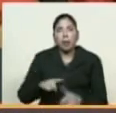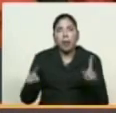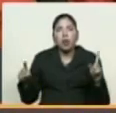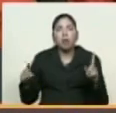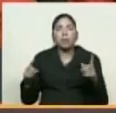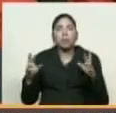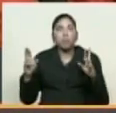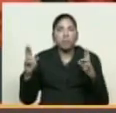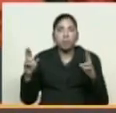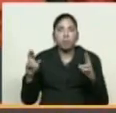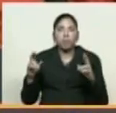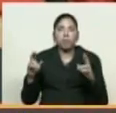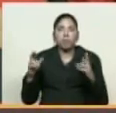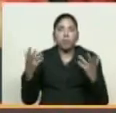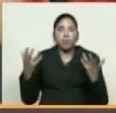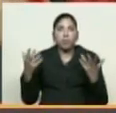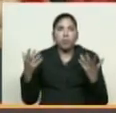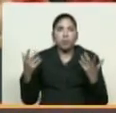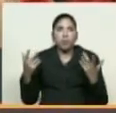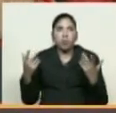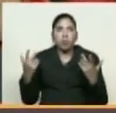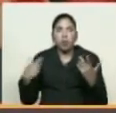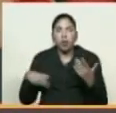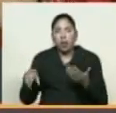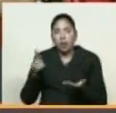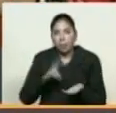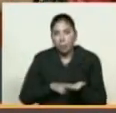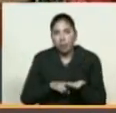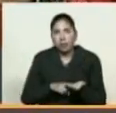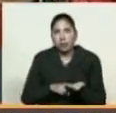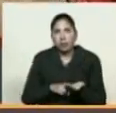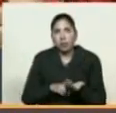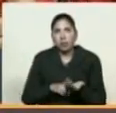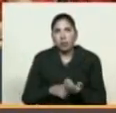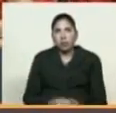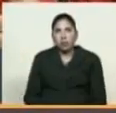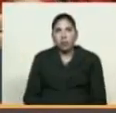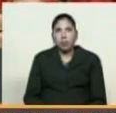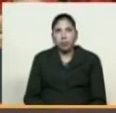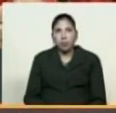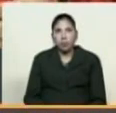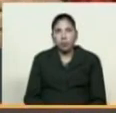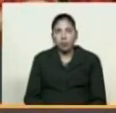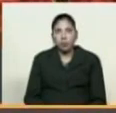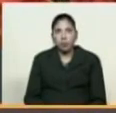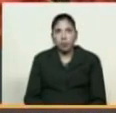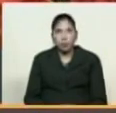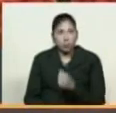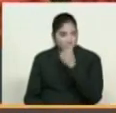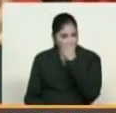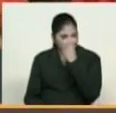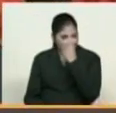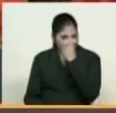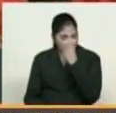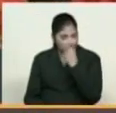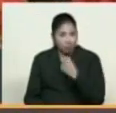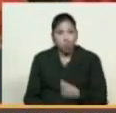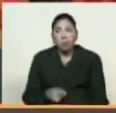entienda para que estas cosas no vuelvan a ocurrir, esta gente, estos sectores de la oposición, ¿cómo se van a